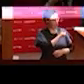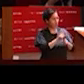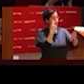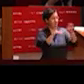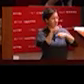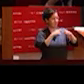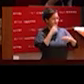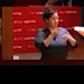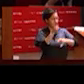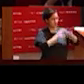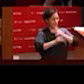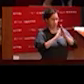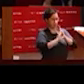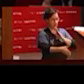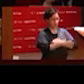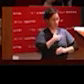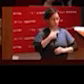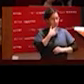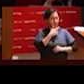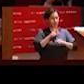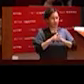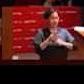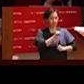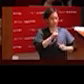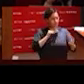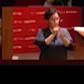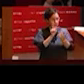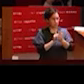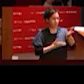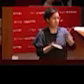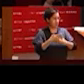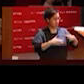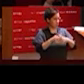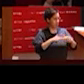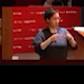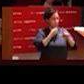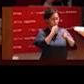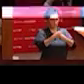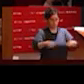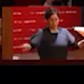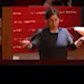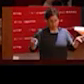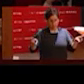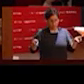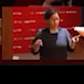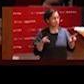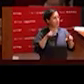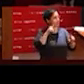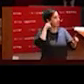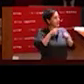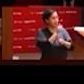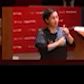eh que es personalización manipulado y envío de mailings uno de nuestros principales